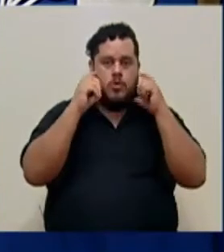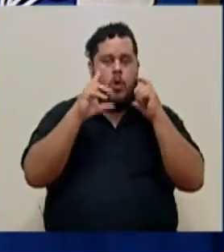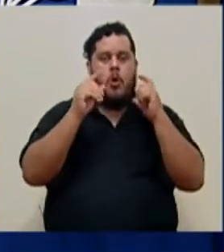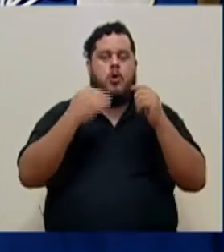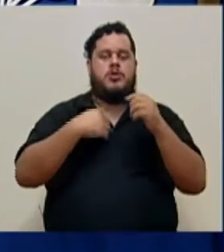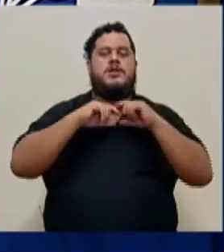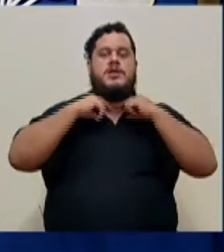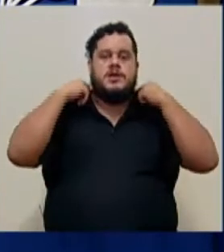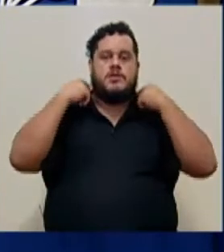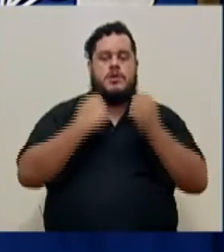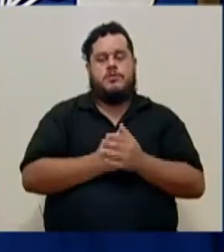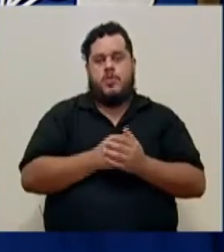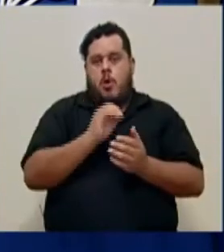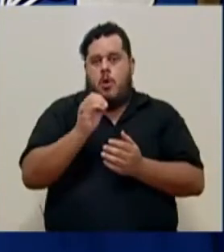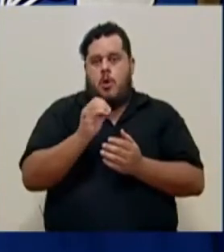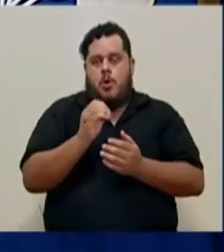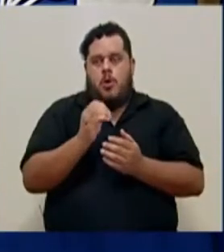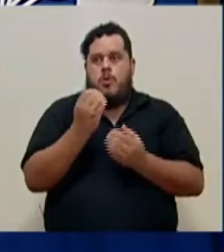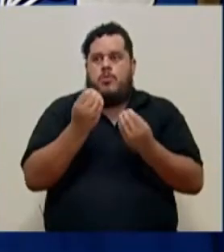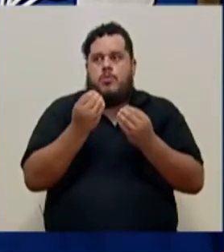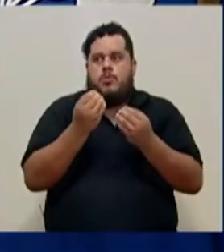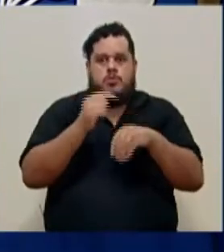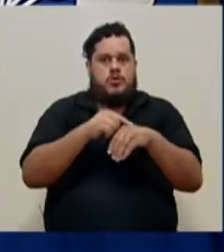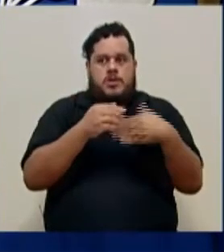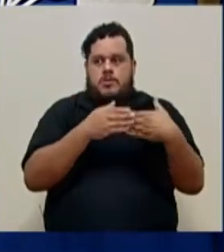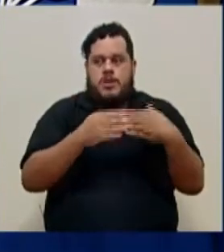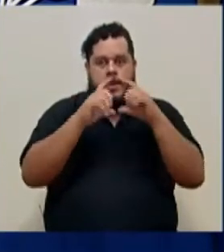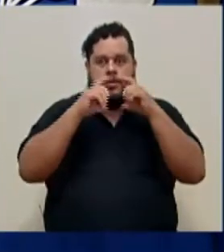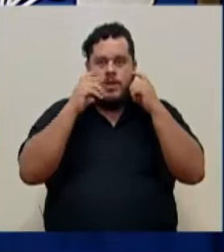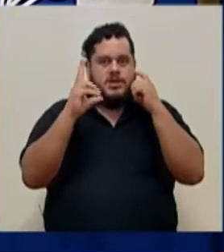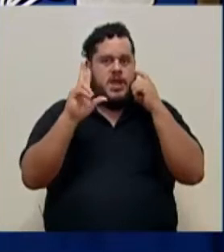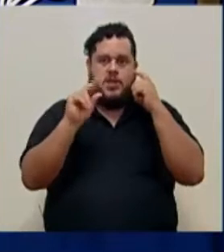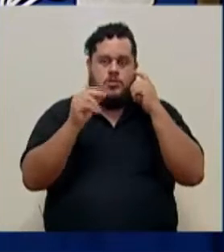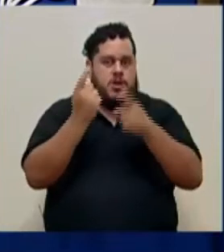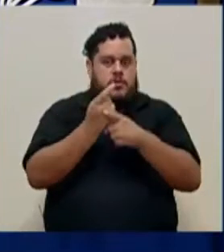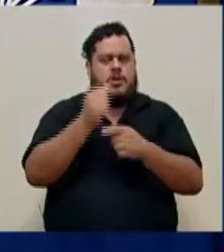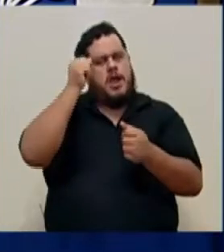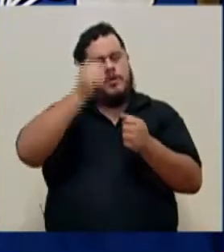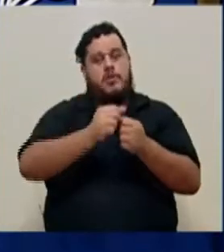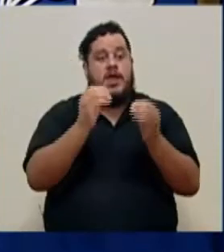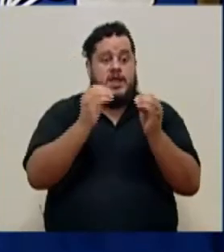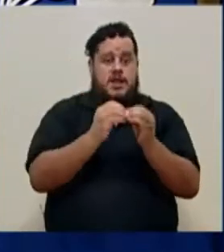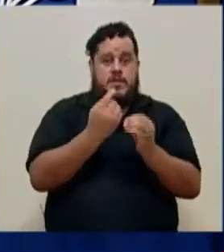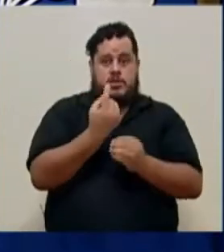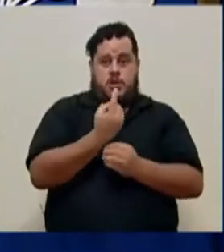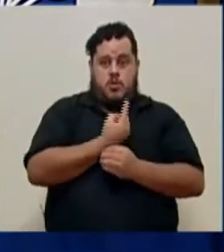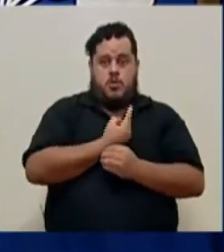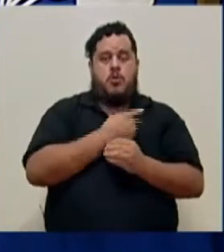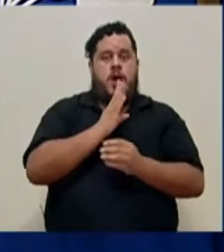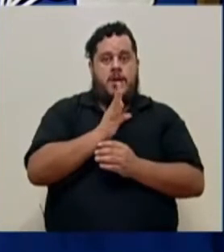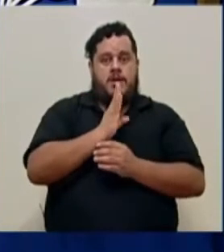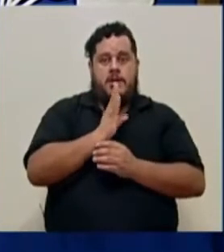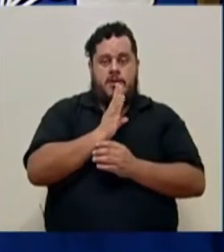cuello. O estuvieron mucho tiempo, entonces ya la cubrebocas ya no era efectivo. Recordemos que entre más uno hable y hable y hable y